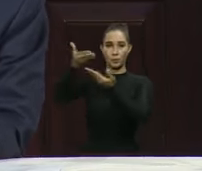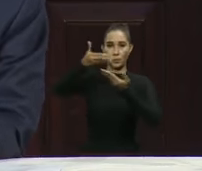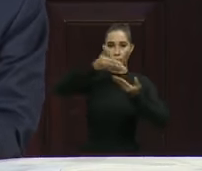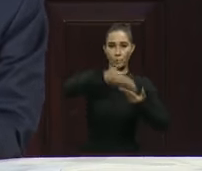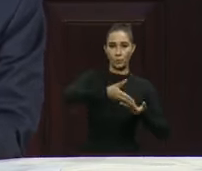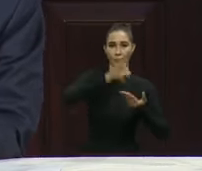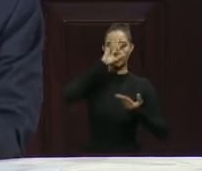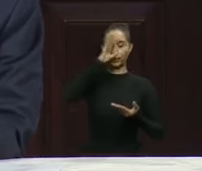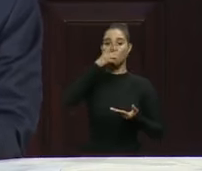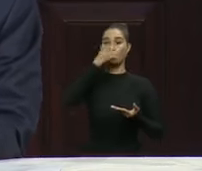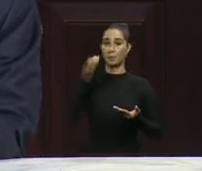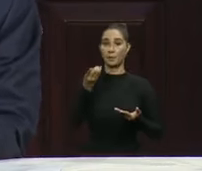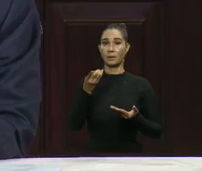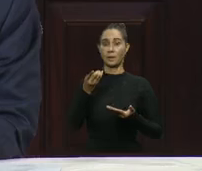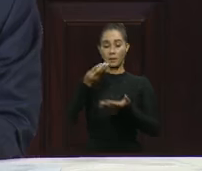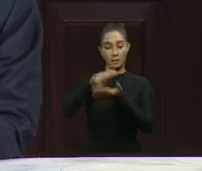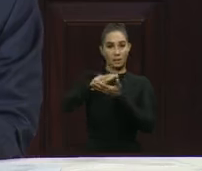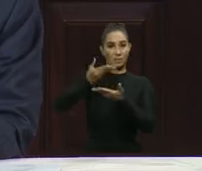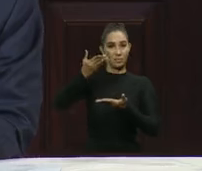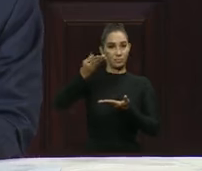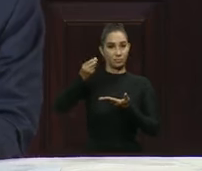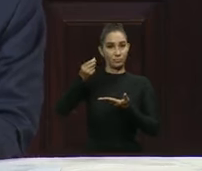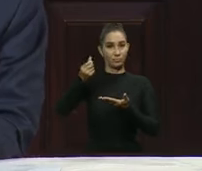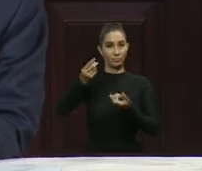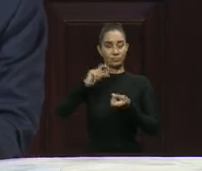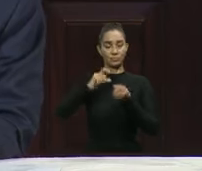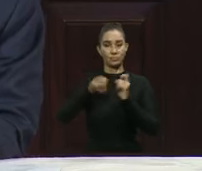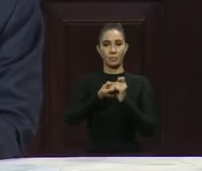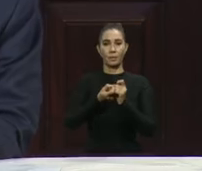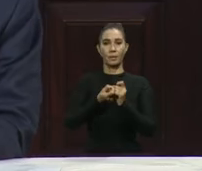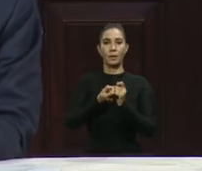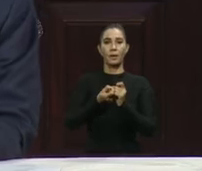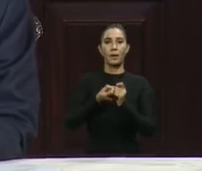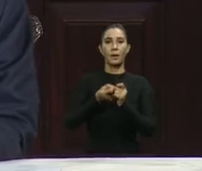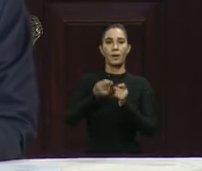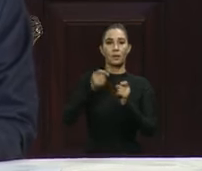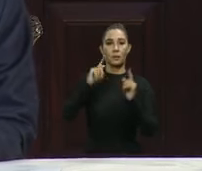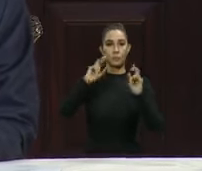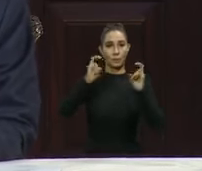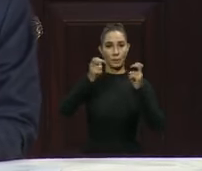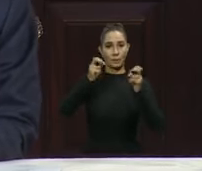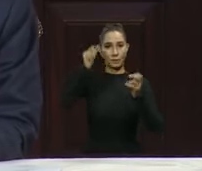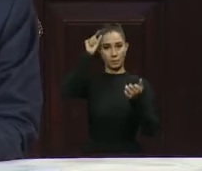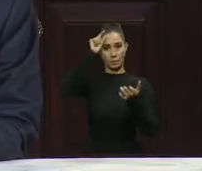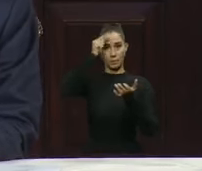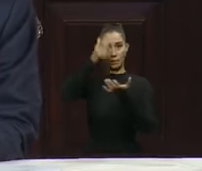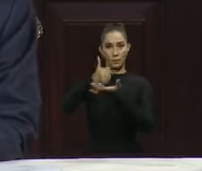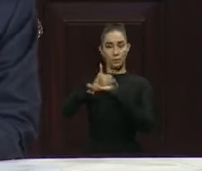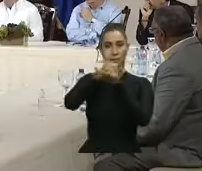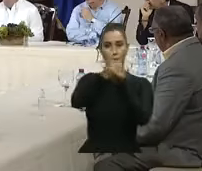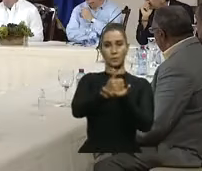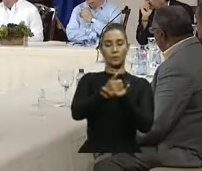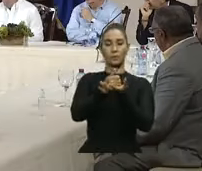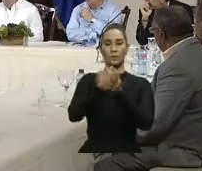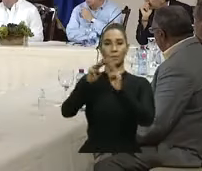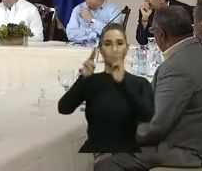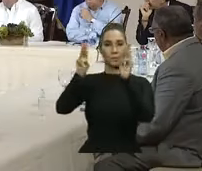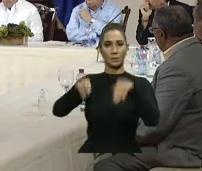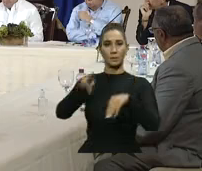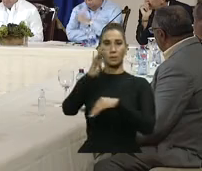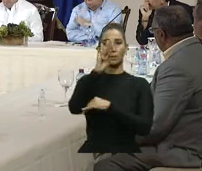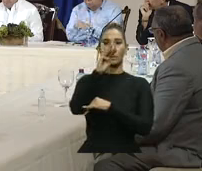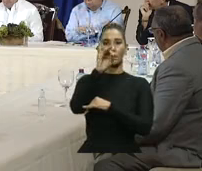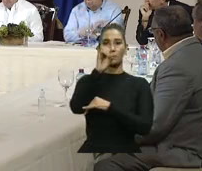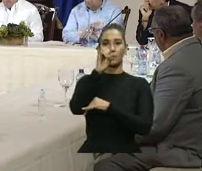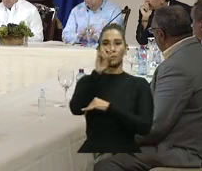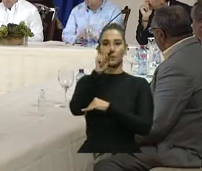y que tienen, como dije, la mayor volatilidad. Sobre el tema de los subsidios, le permito al ministro Bisonó que pueda responder. El presidente,